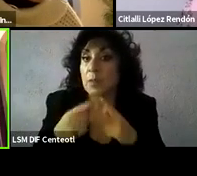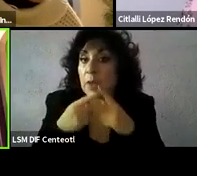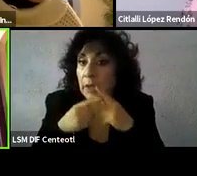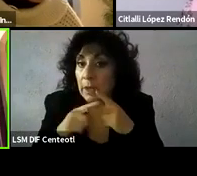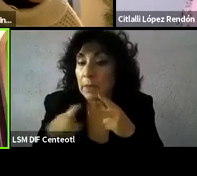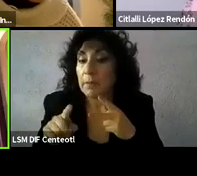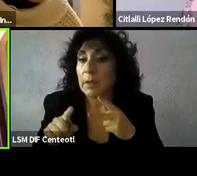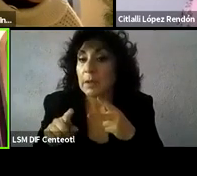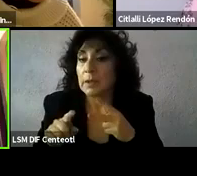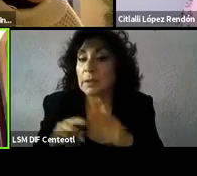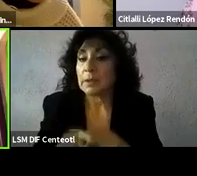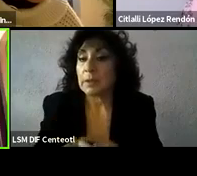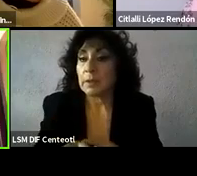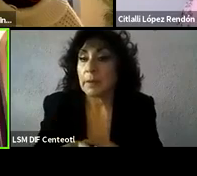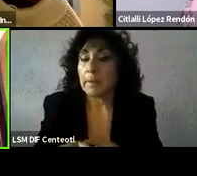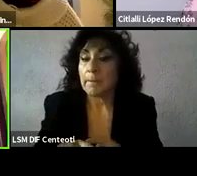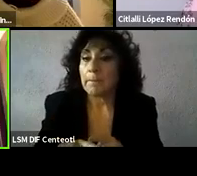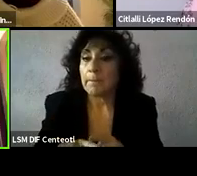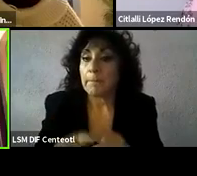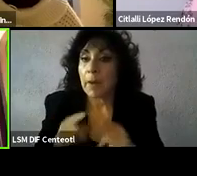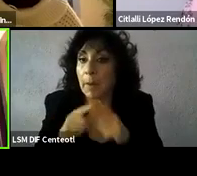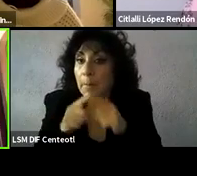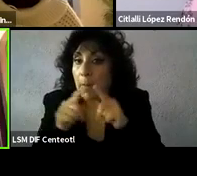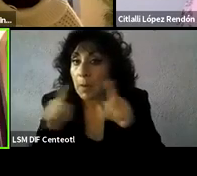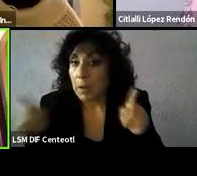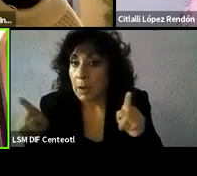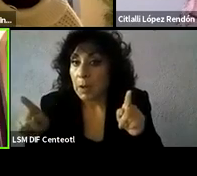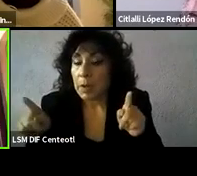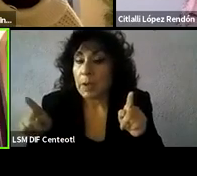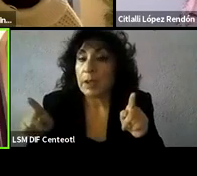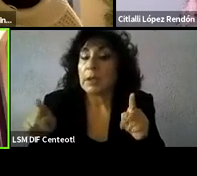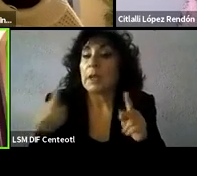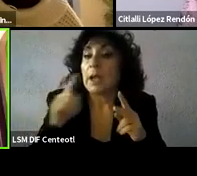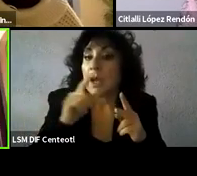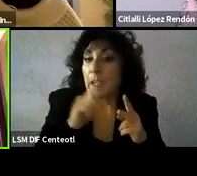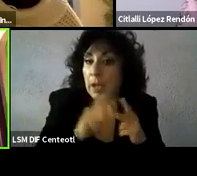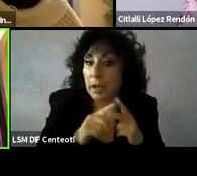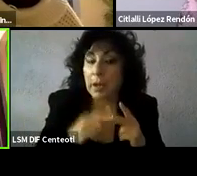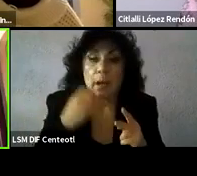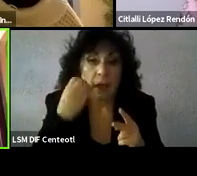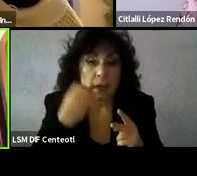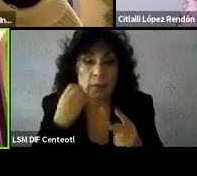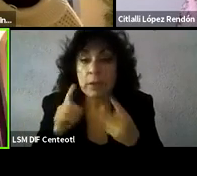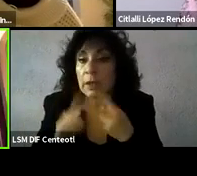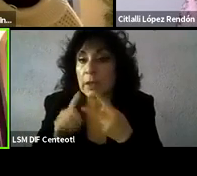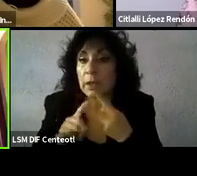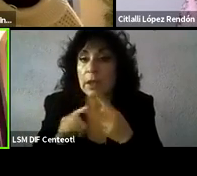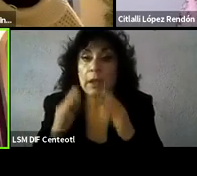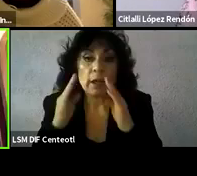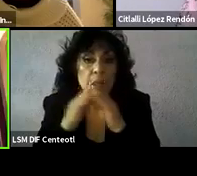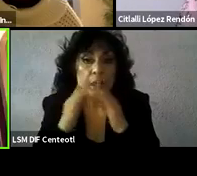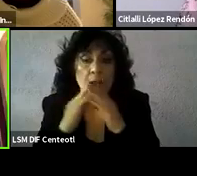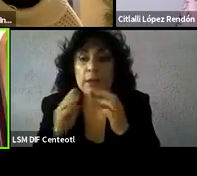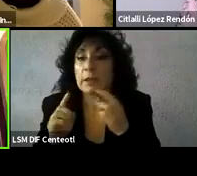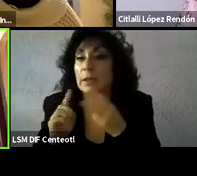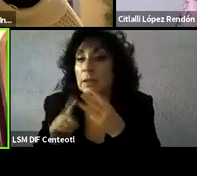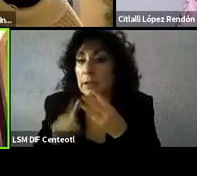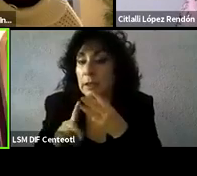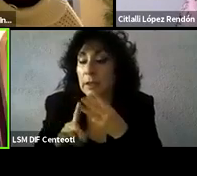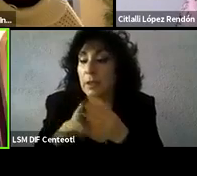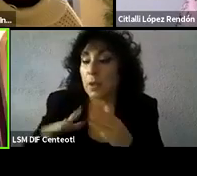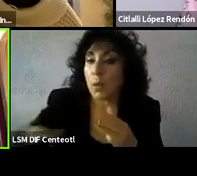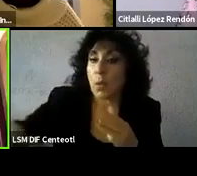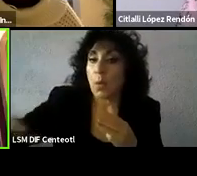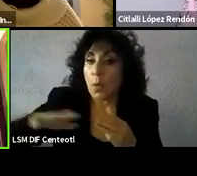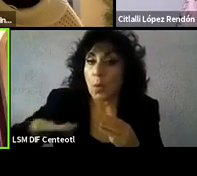diferenciación de lo que pasa en su escuela, de lo que pasa en su escuela, de lo que pasa en su casa o en su colonia. Y entonces uno sí,